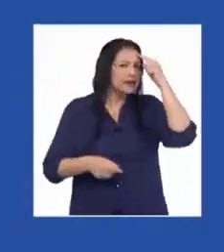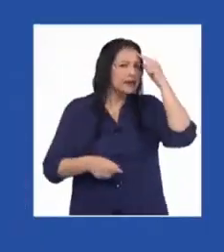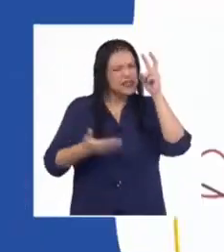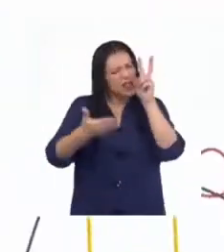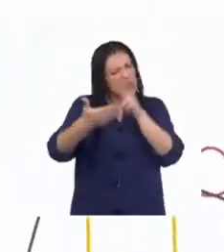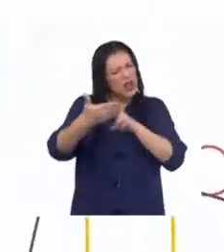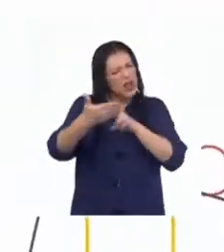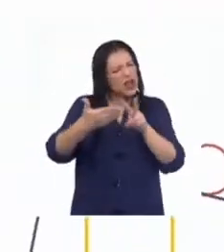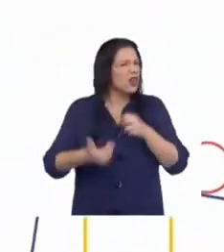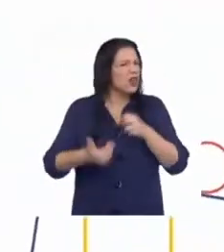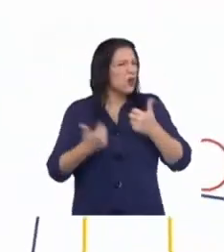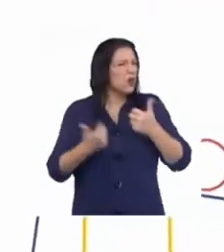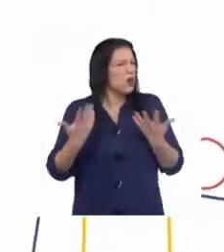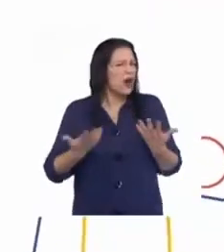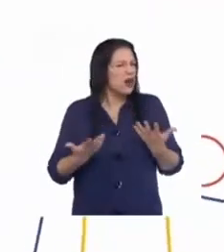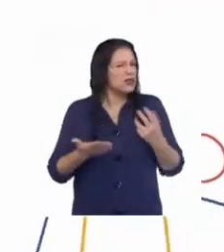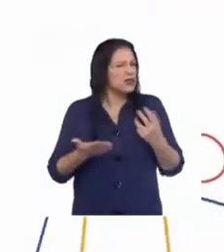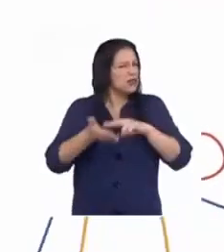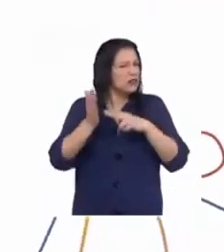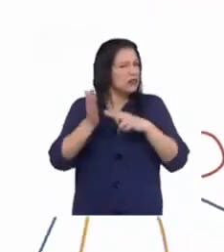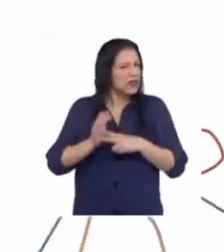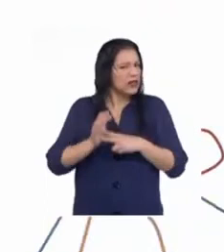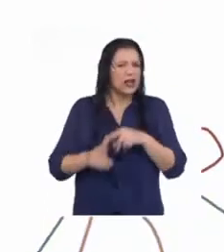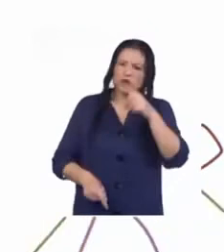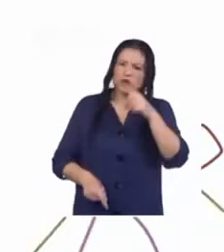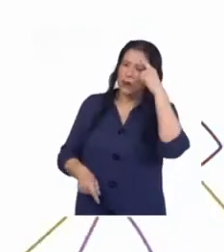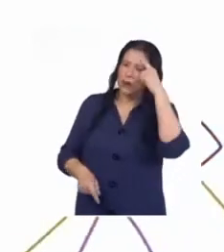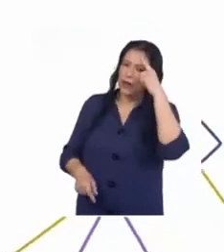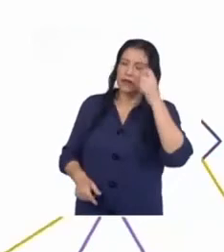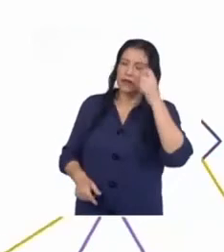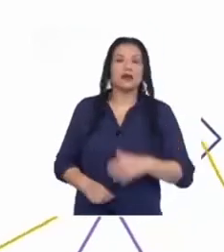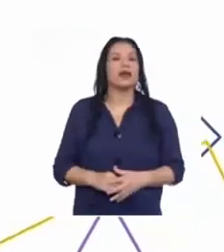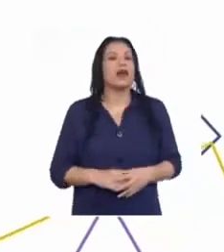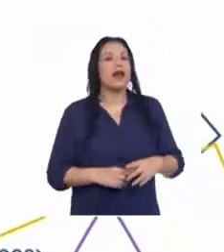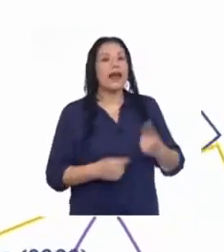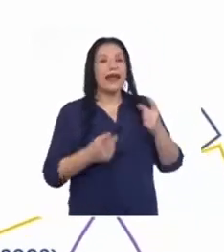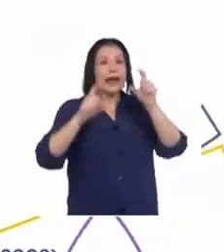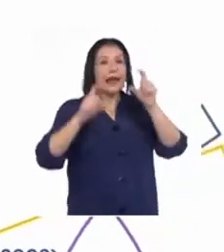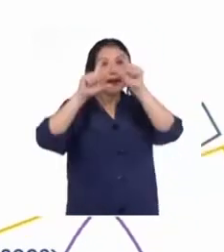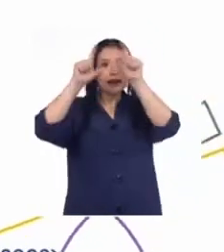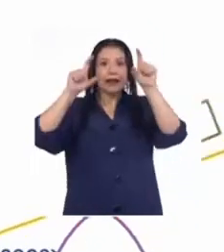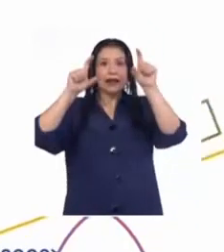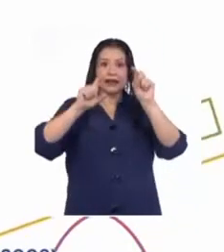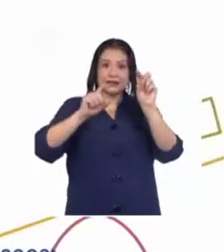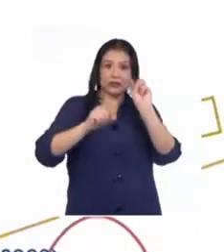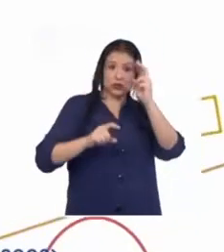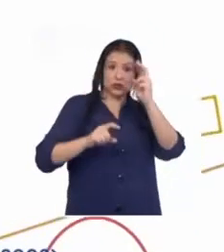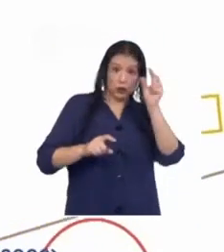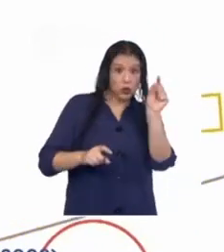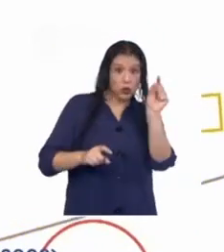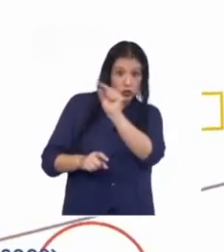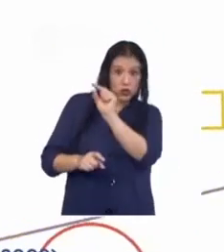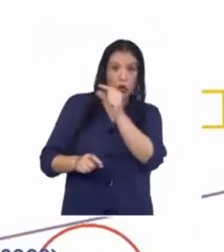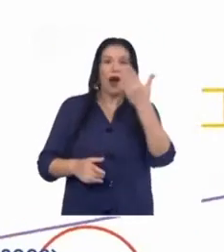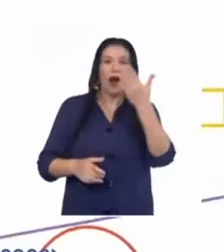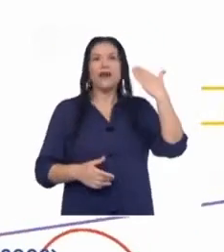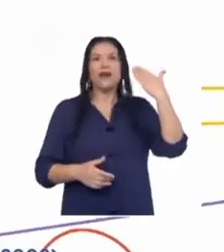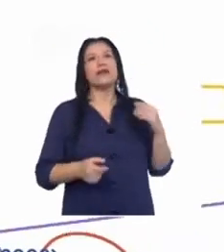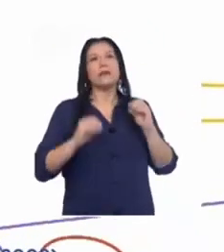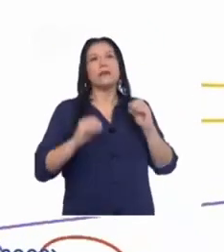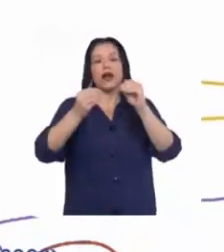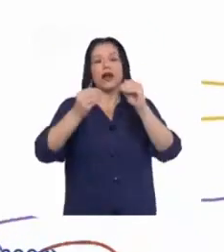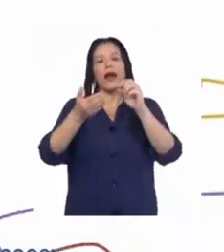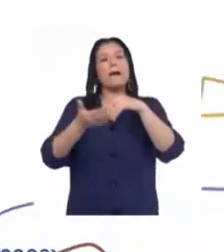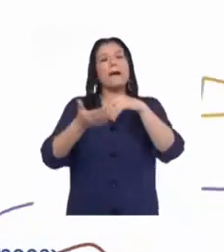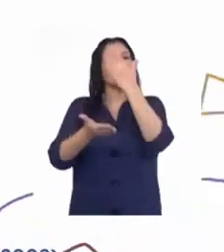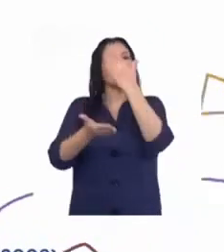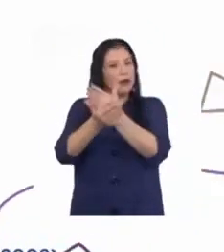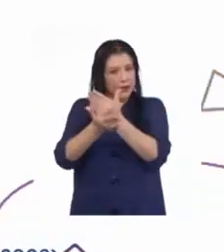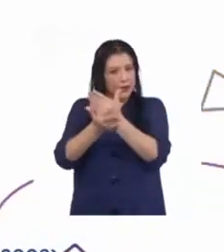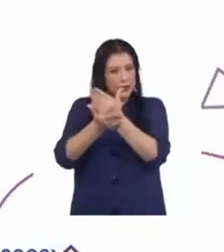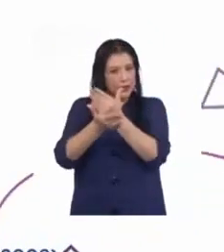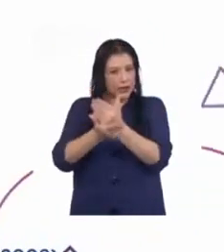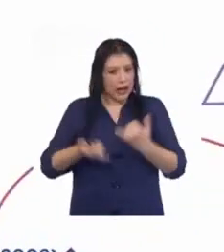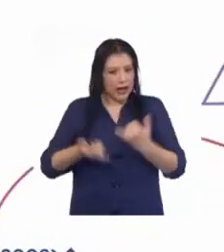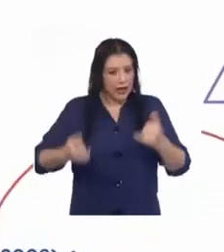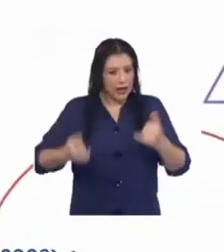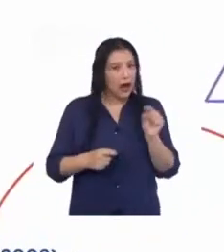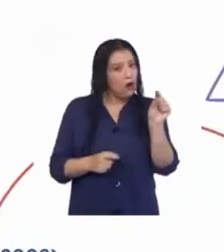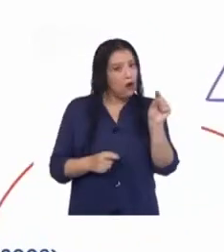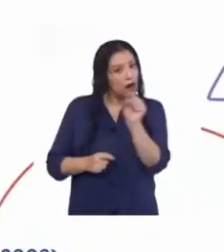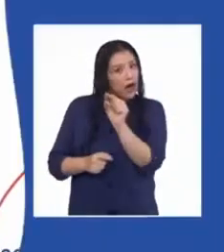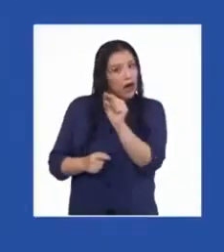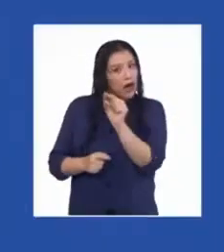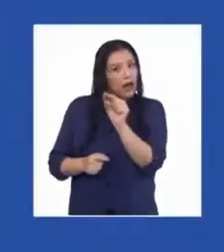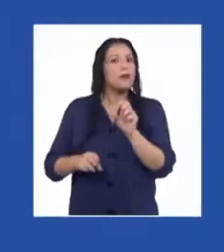texto? ¿Tú qué piensas, Analí? En el subtítulo anterior aparece la palabra problemática y en este tenemos la